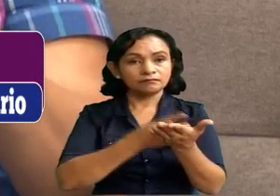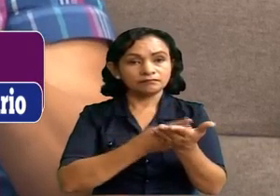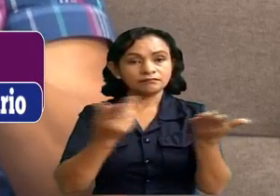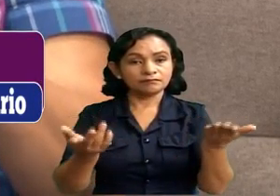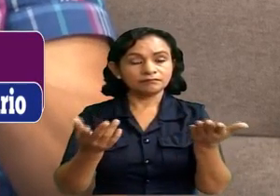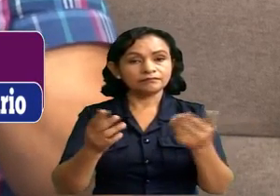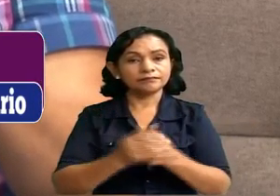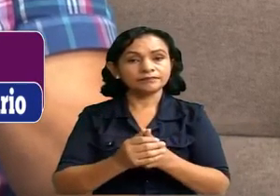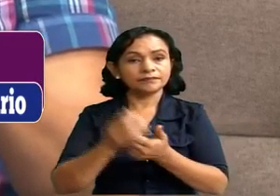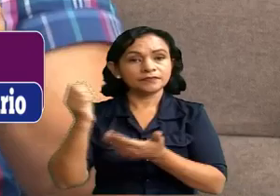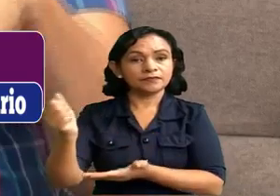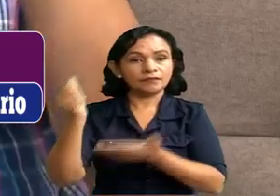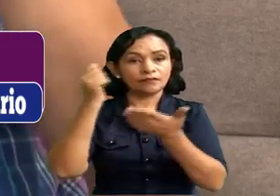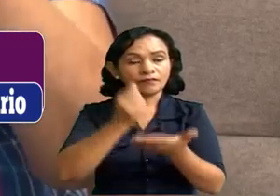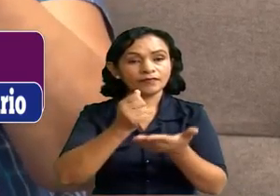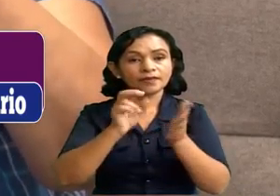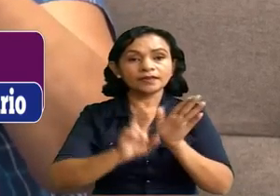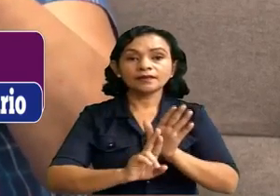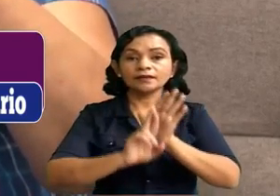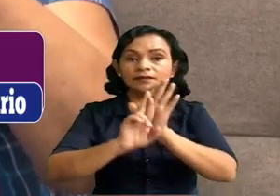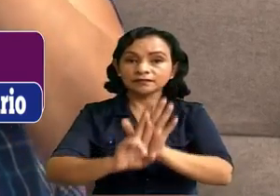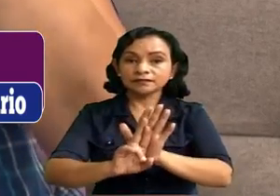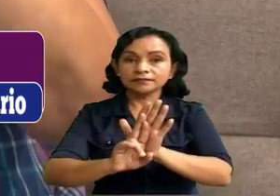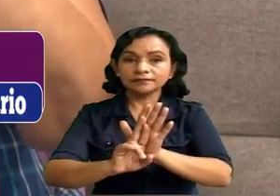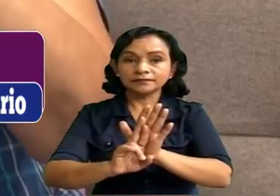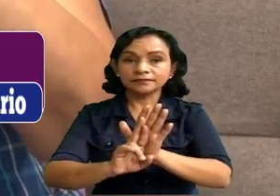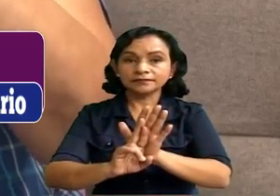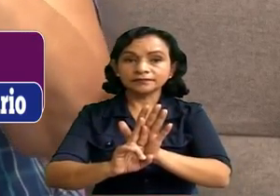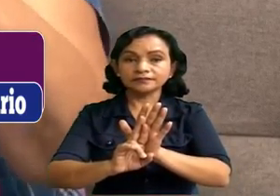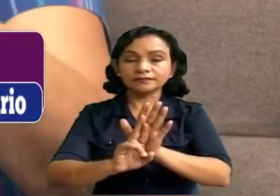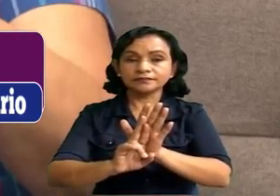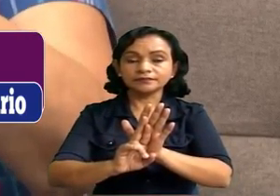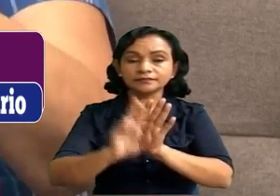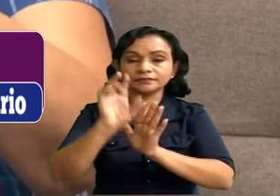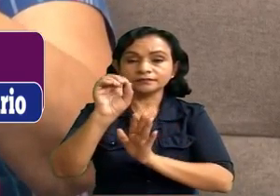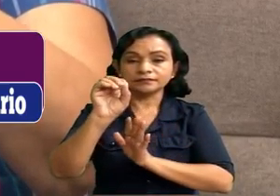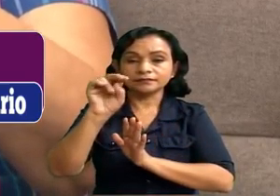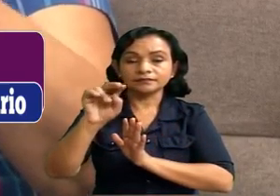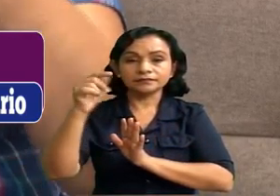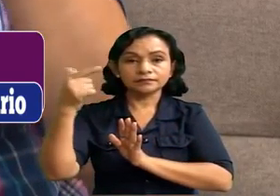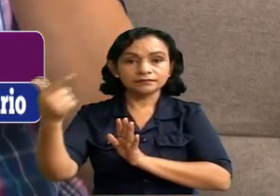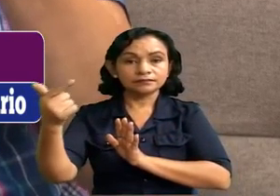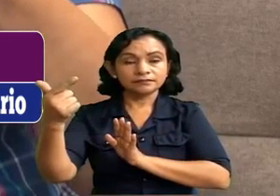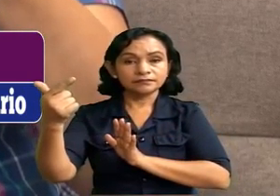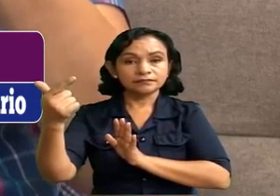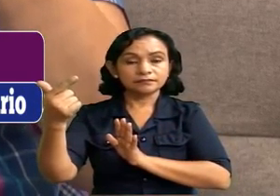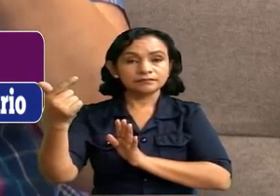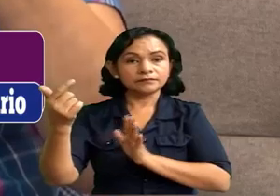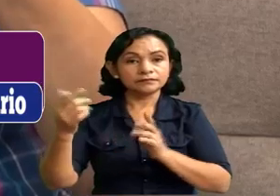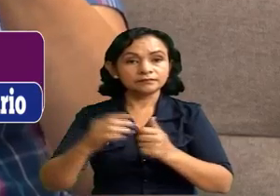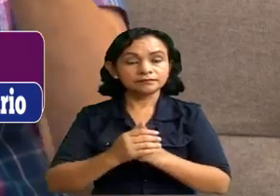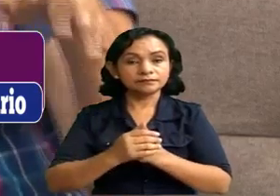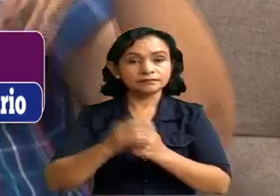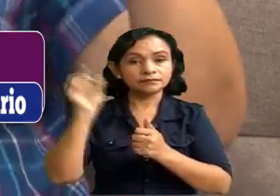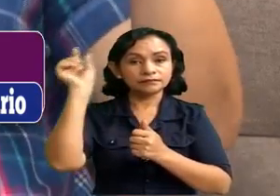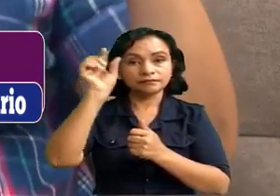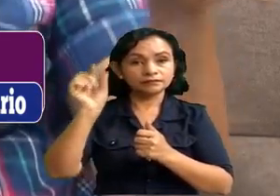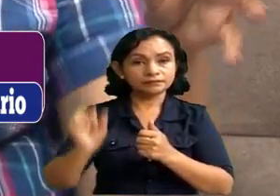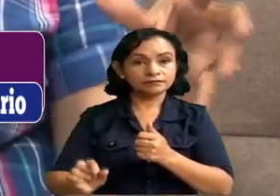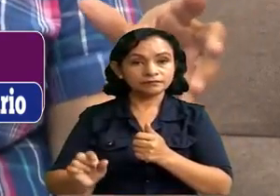que un representante ONG que tenía relación con Italia,